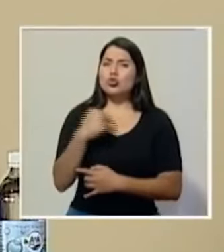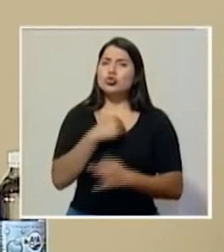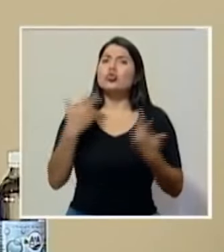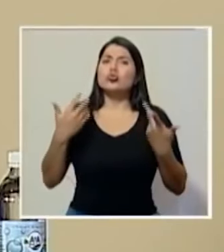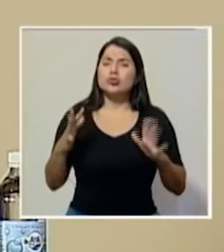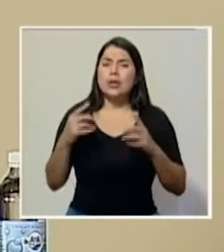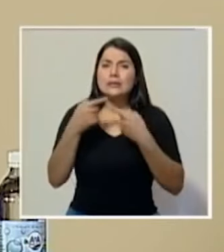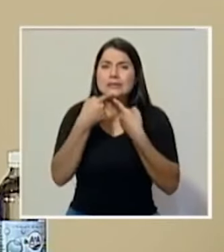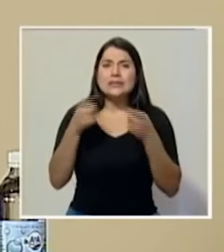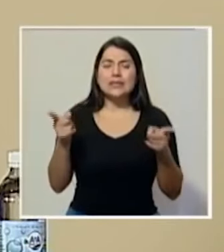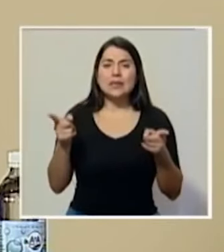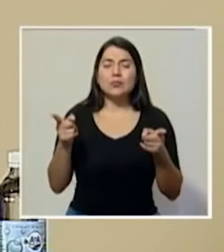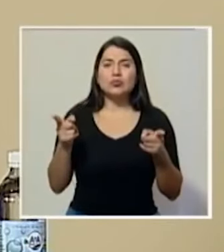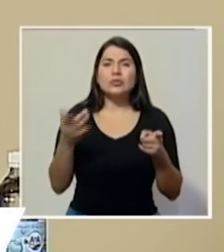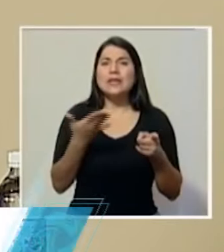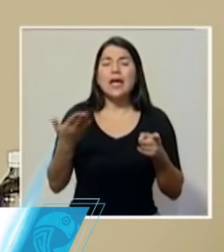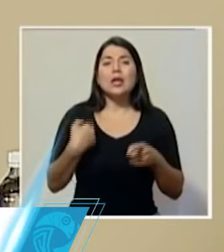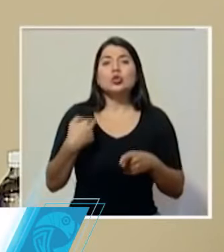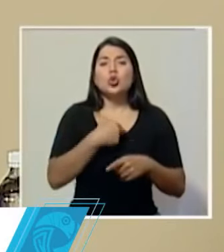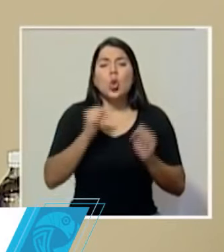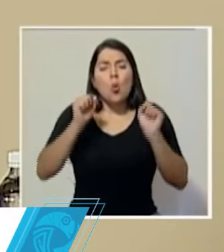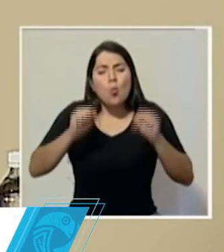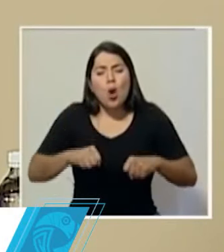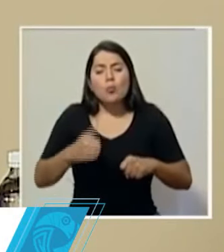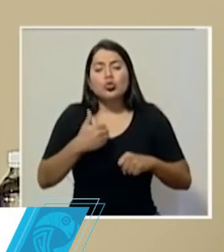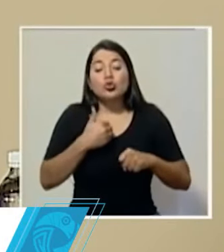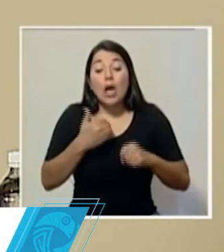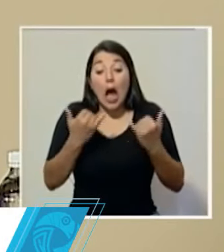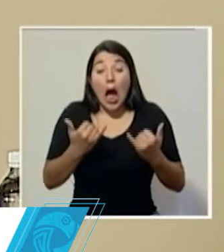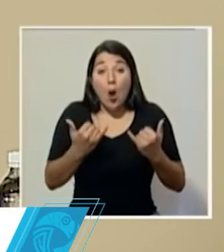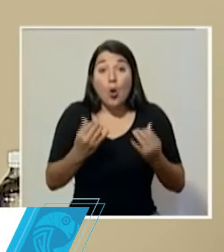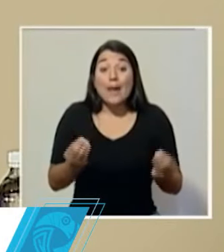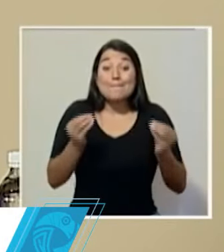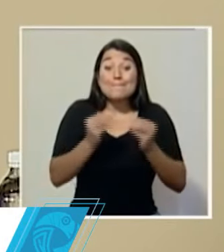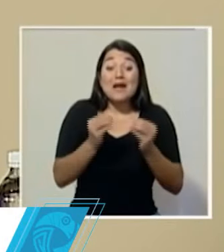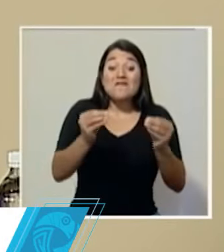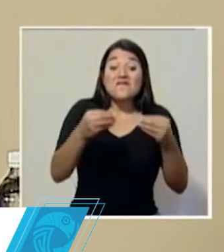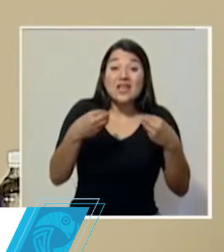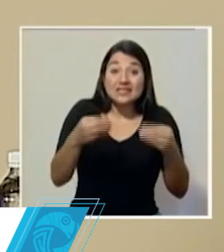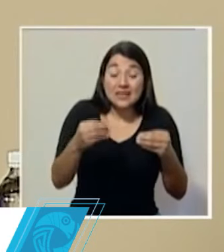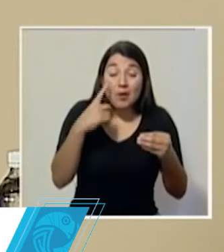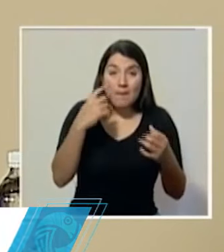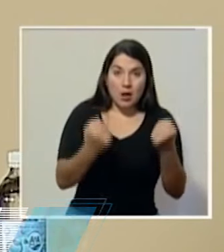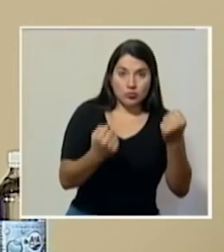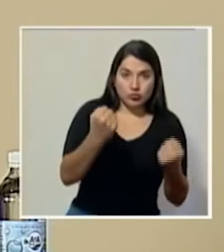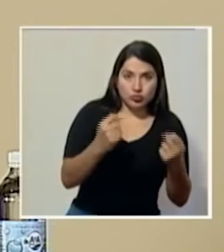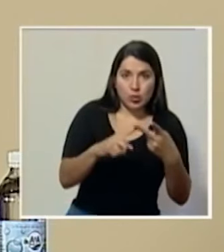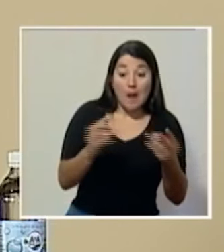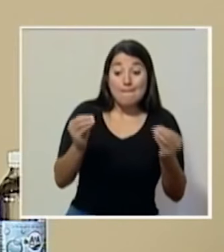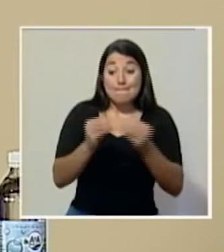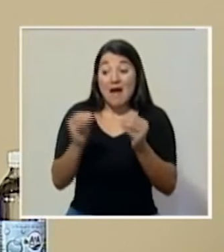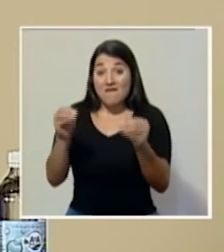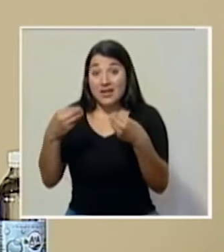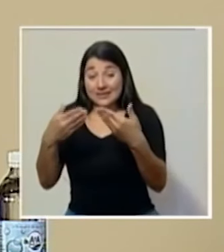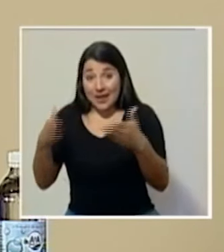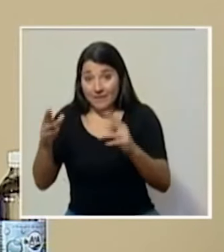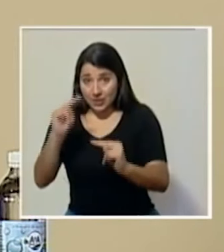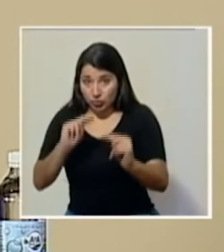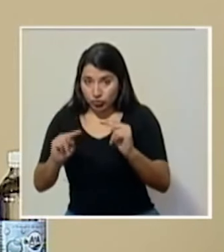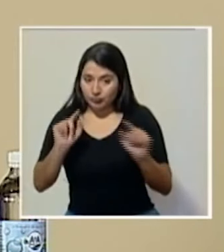indicado, que podamos tener más flexibilización en la restricción vehicular en la apertura de establecimientos también conlleva